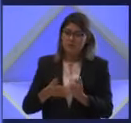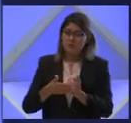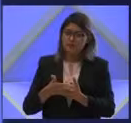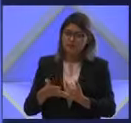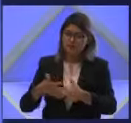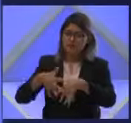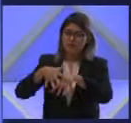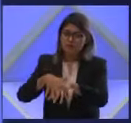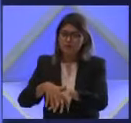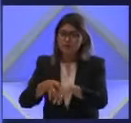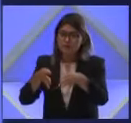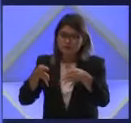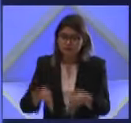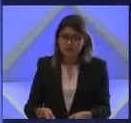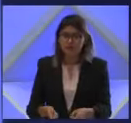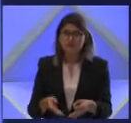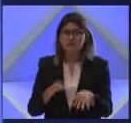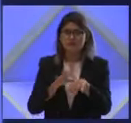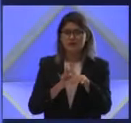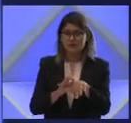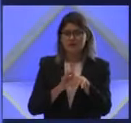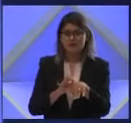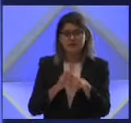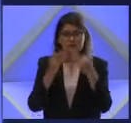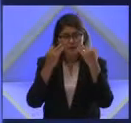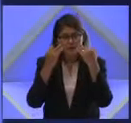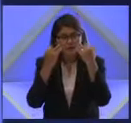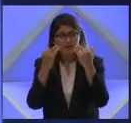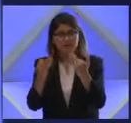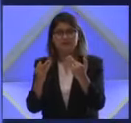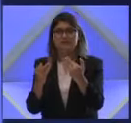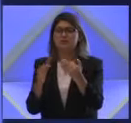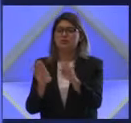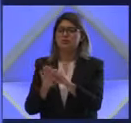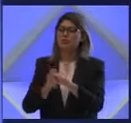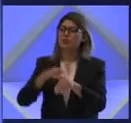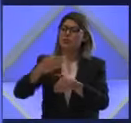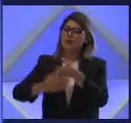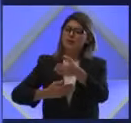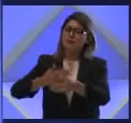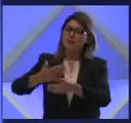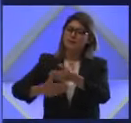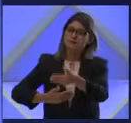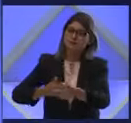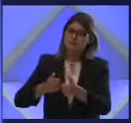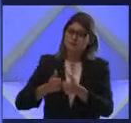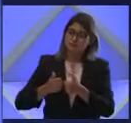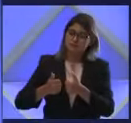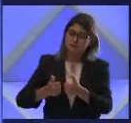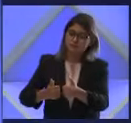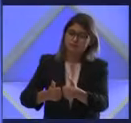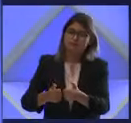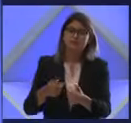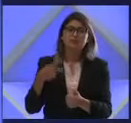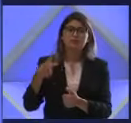que serán protagonistas del avance de las comunicaciones por satélite en los en los próximos años